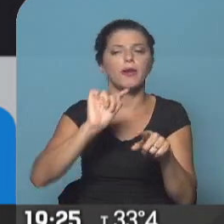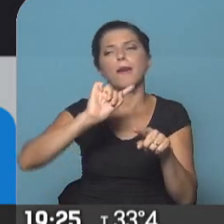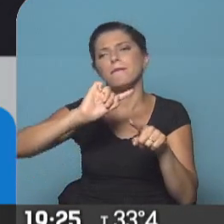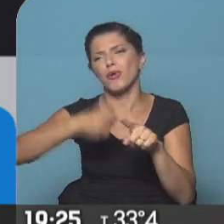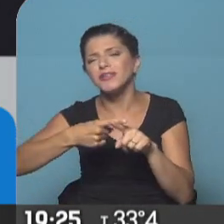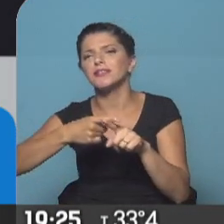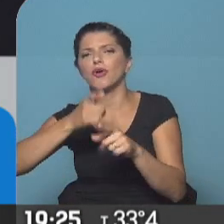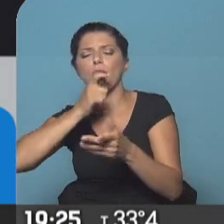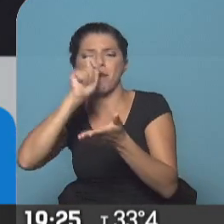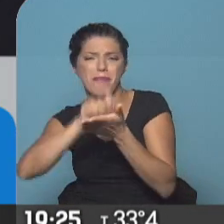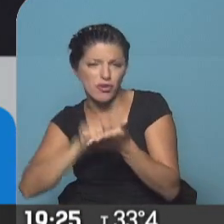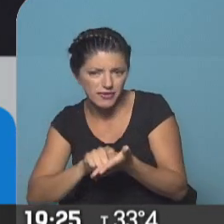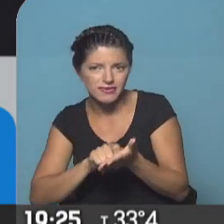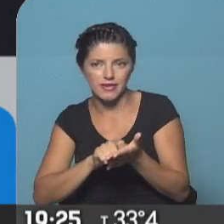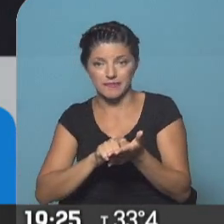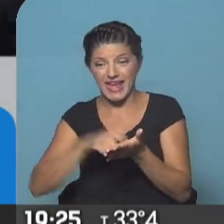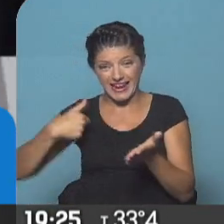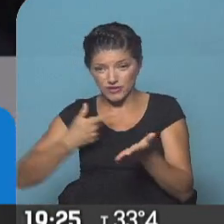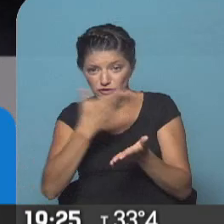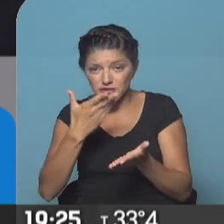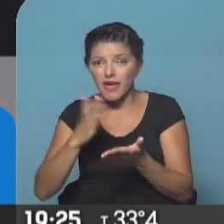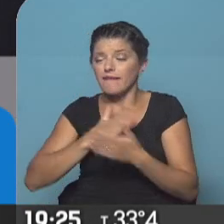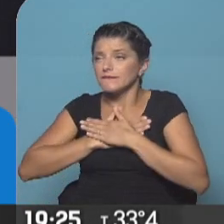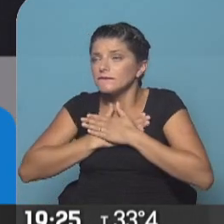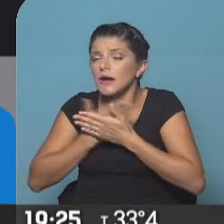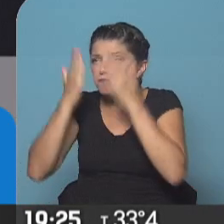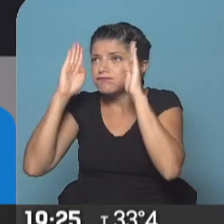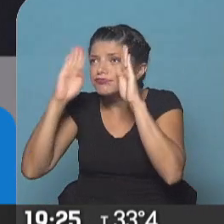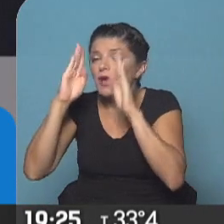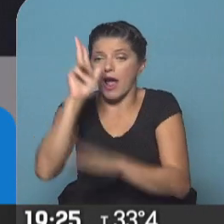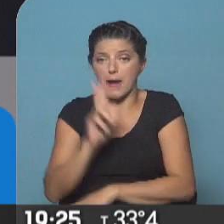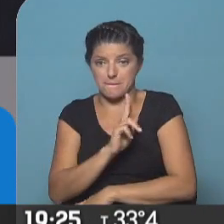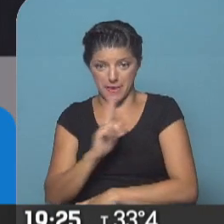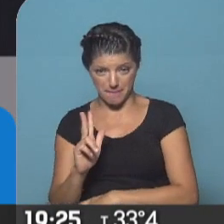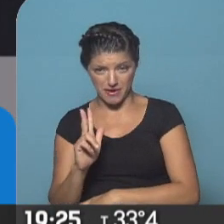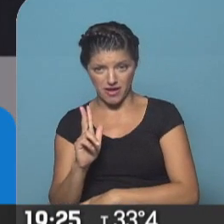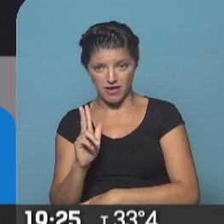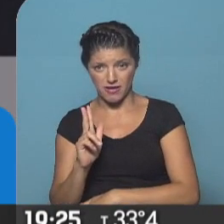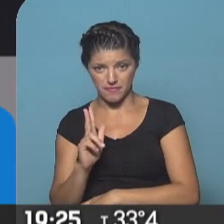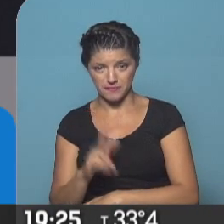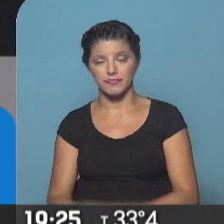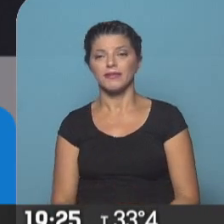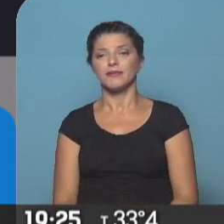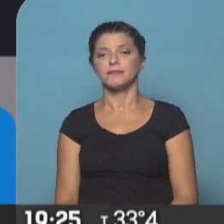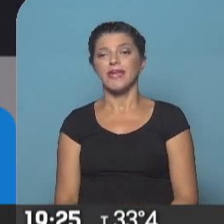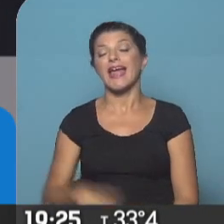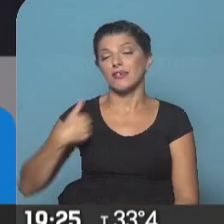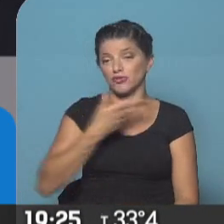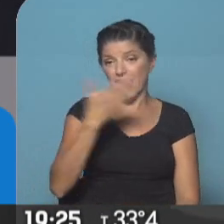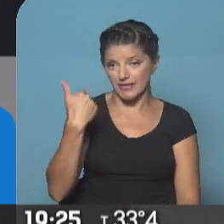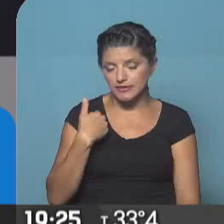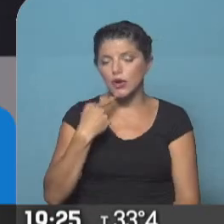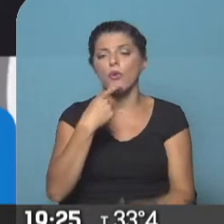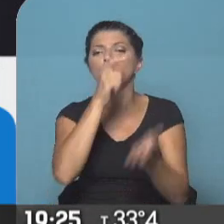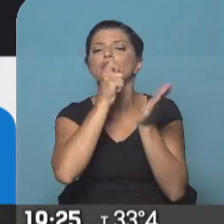periodistas. El pueblo argentino lo ama a Francisco. Hay un 80% de imagen positiva en las encuestas